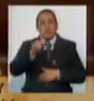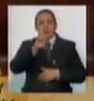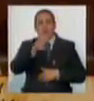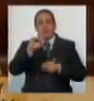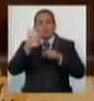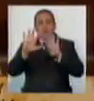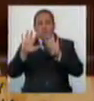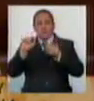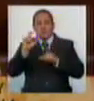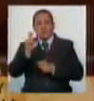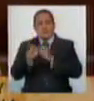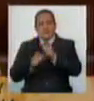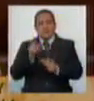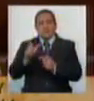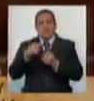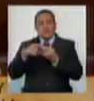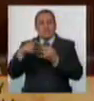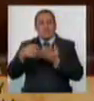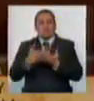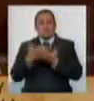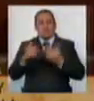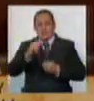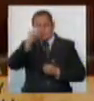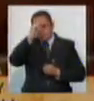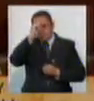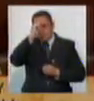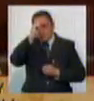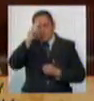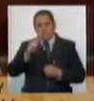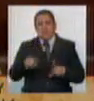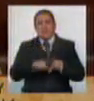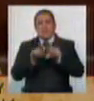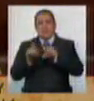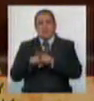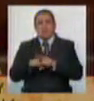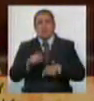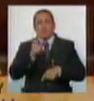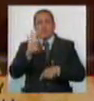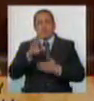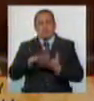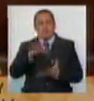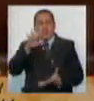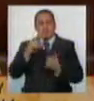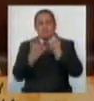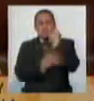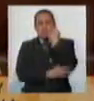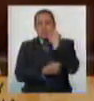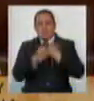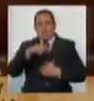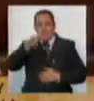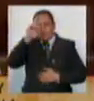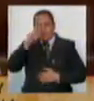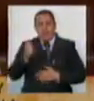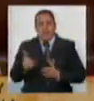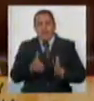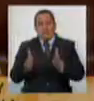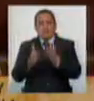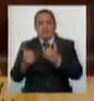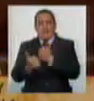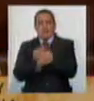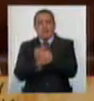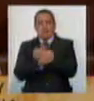4.449 pobladores de los departamentos de Tumbes y los cuatro más pobres del país: Amazonas,